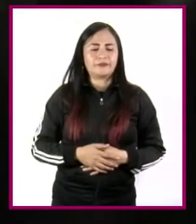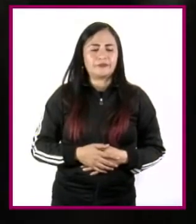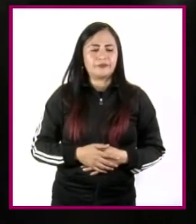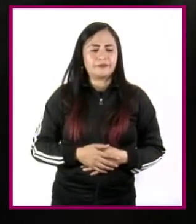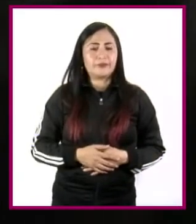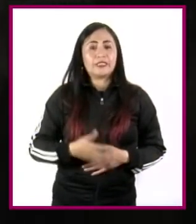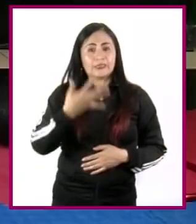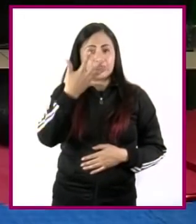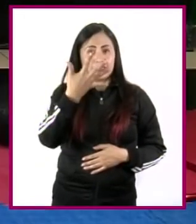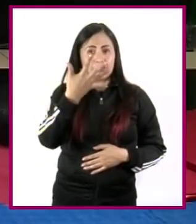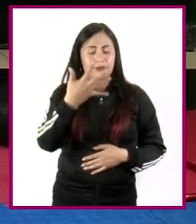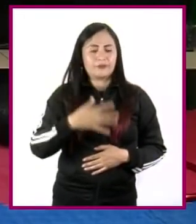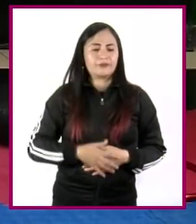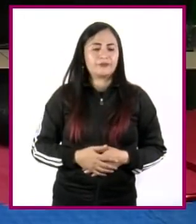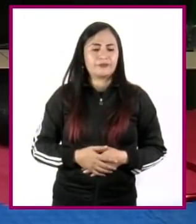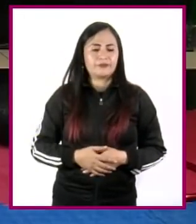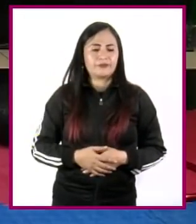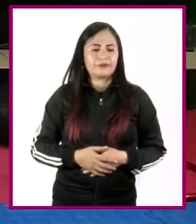Cinco.